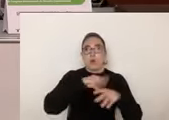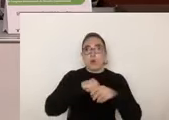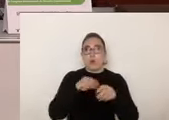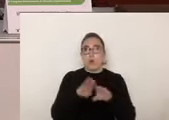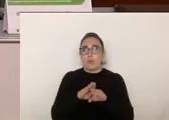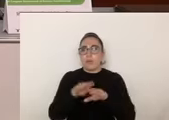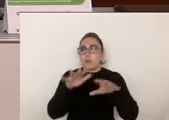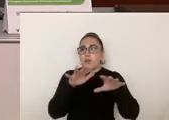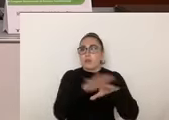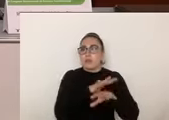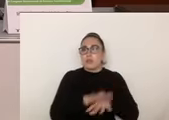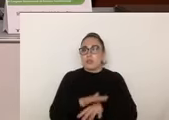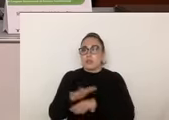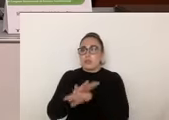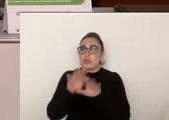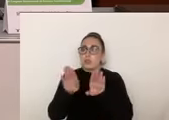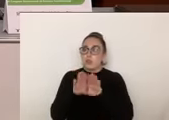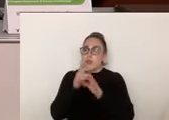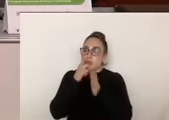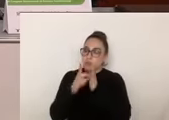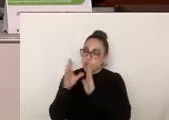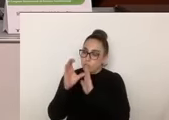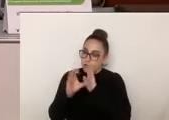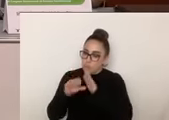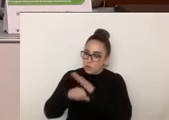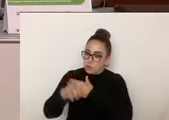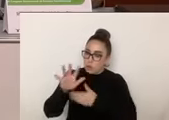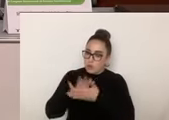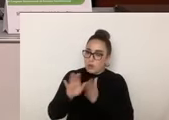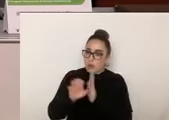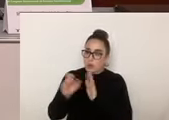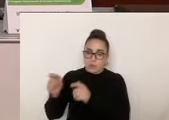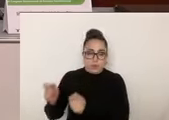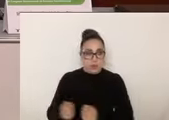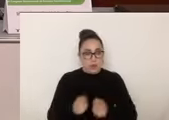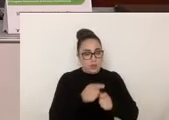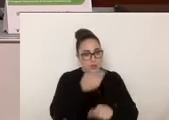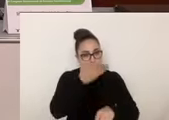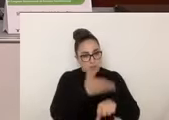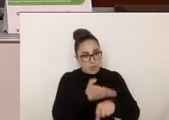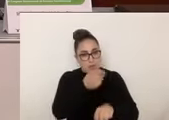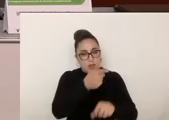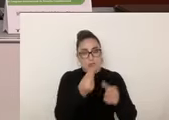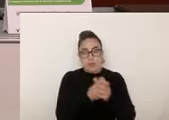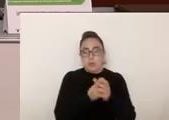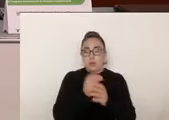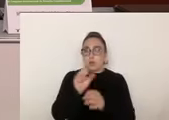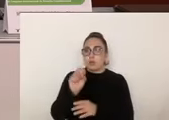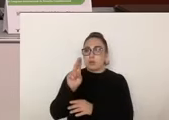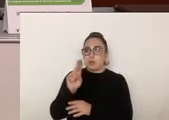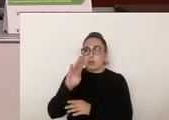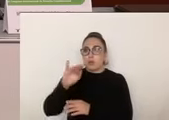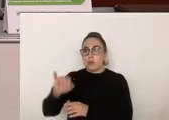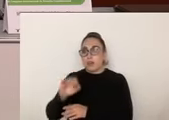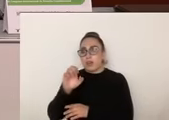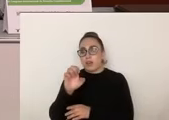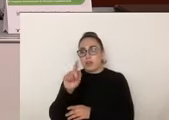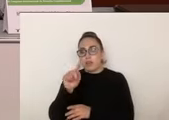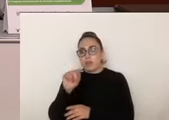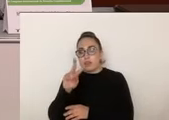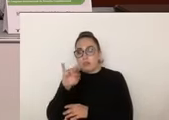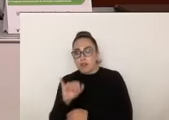renormativizado la dogmática penal. Cuando se ha dicho, por ejemplo, la teoría de la imputación objetiva. La teoría de la imputación objetiva normativiza el tipo